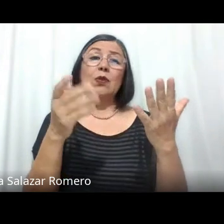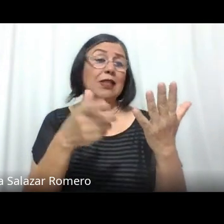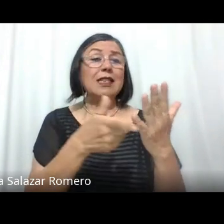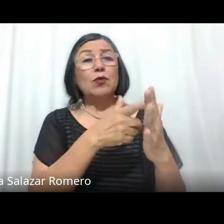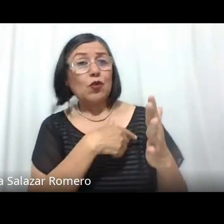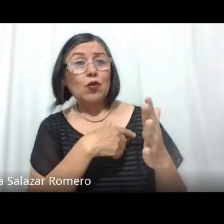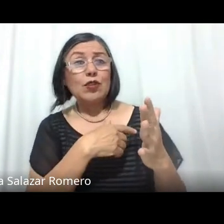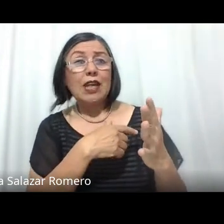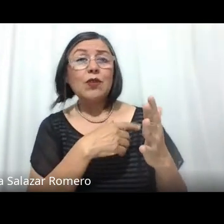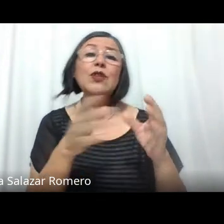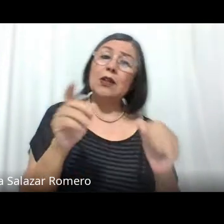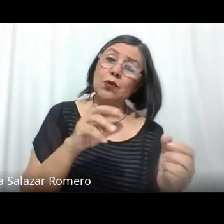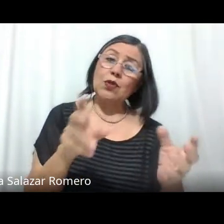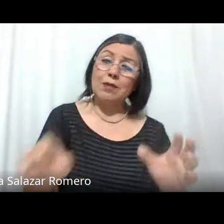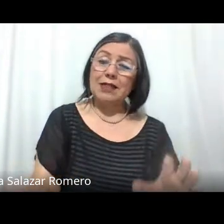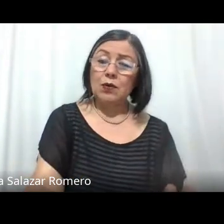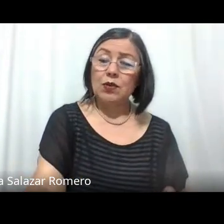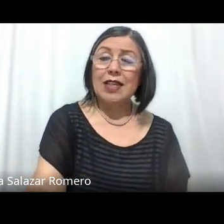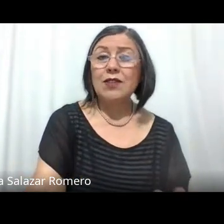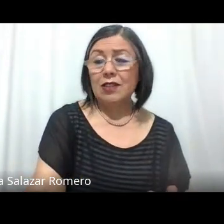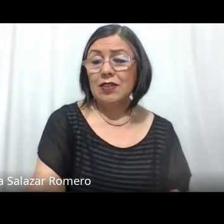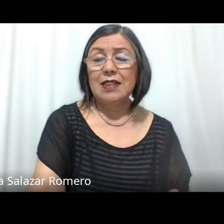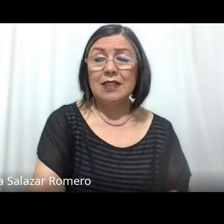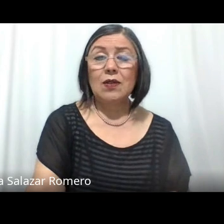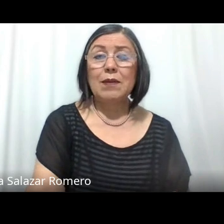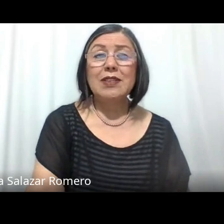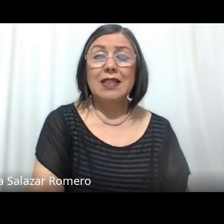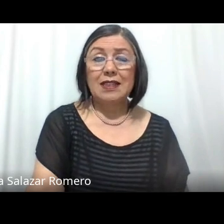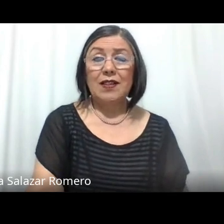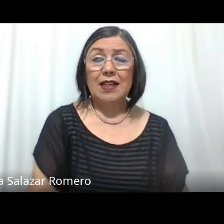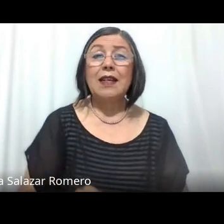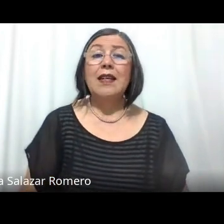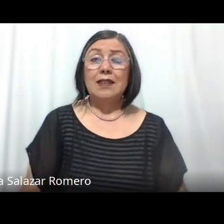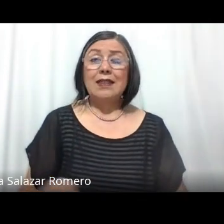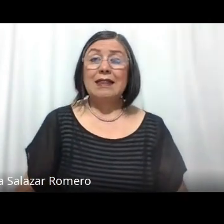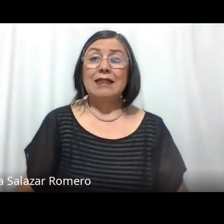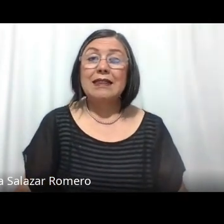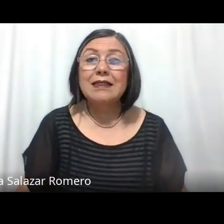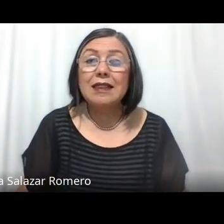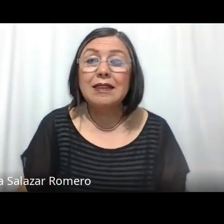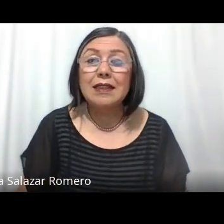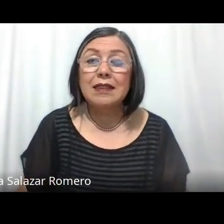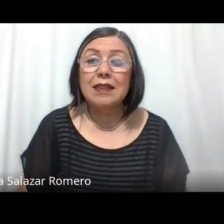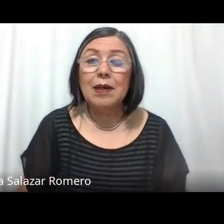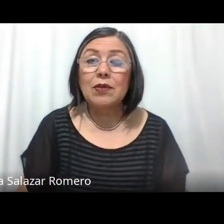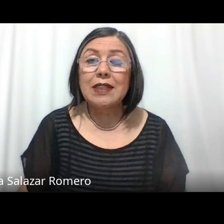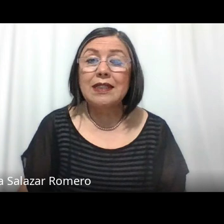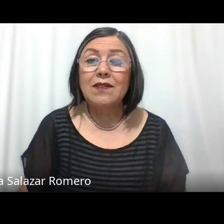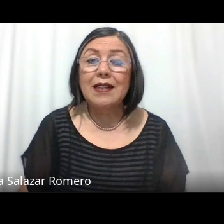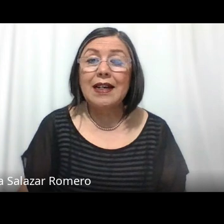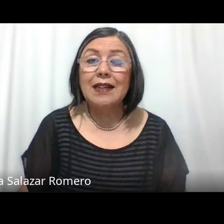algunas utilizamos todos los dedos, en algunos solamente algunos dedos, entonces eso es lo que vamos a identificar, ¿sí? Aquí